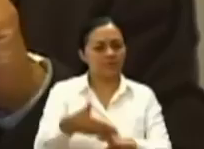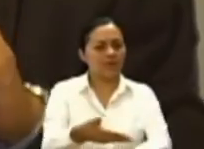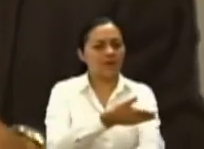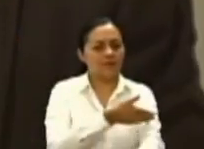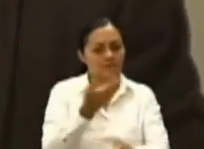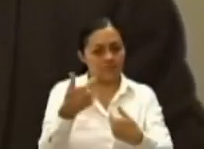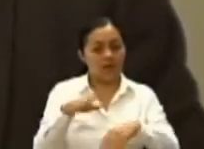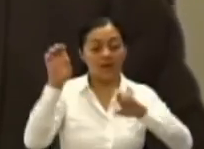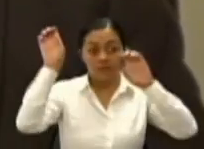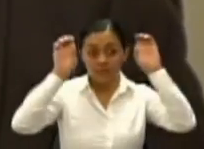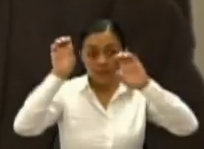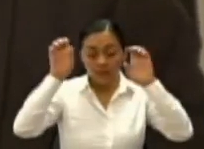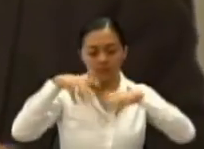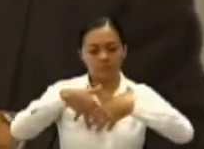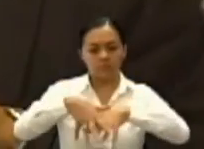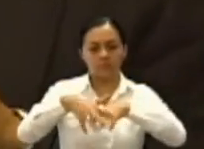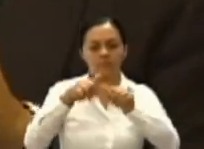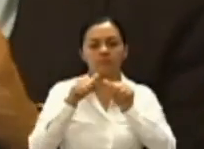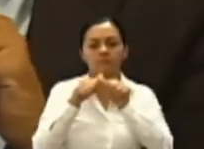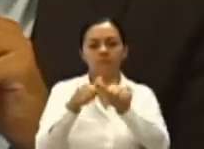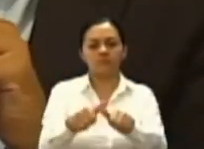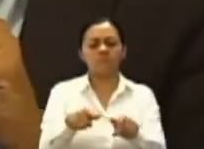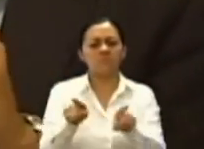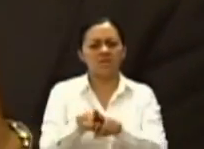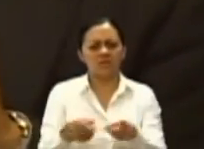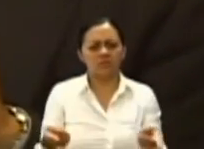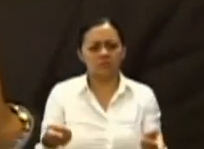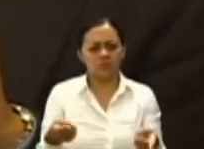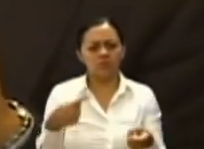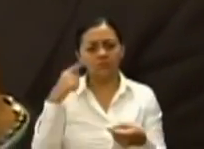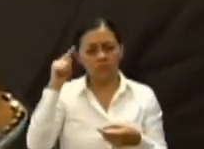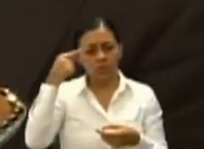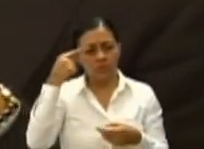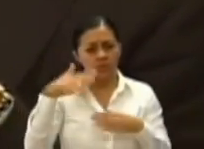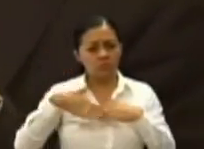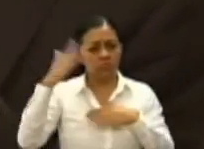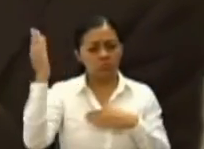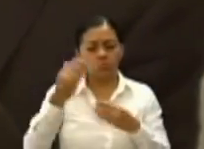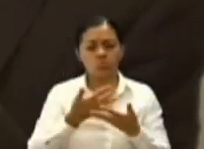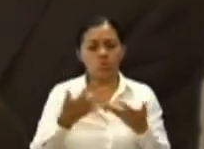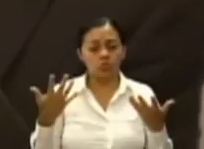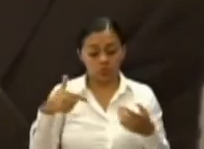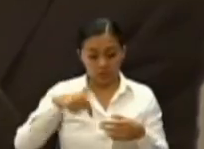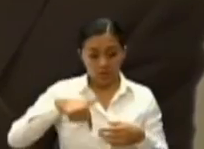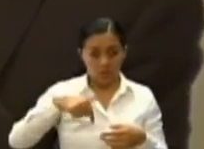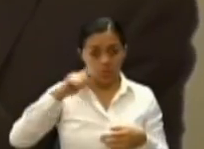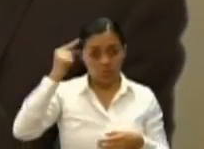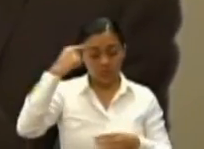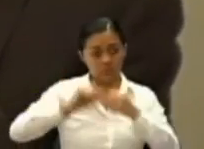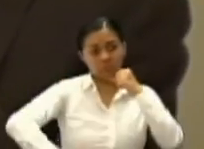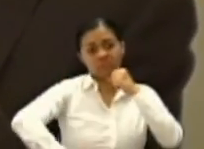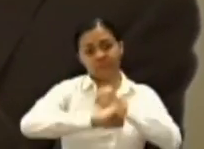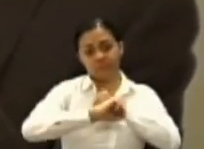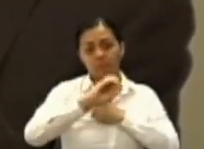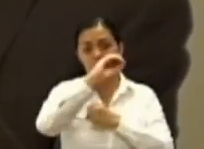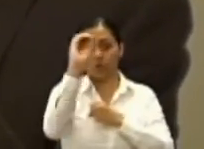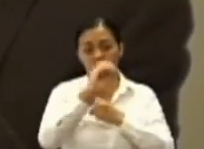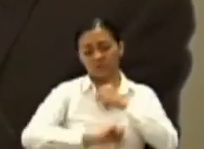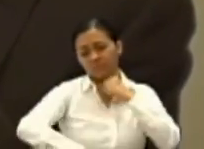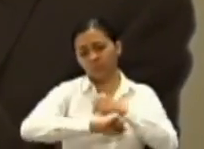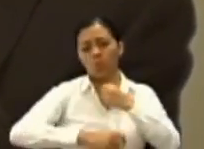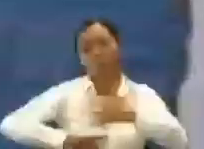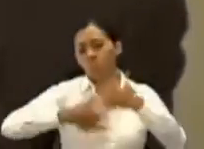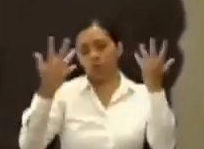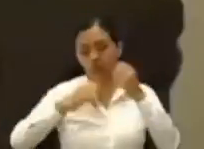la estrategia de movilización permanente cuando un gobierno tiene tanta popularidad como el que tiene la que tiene la cuerda revolución ciudad